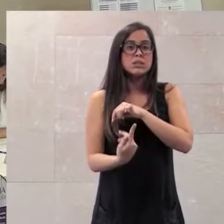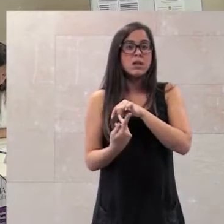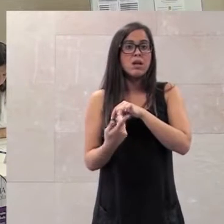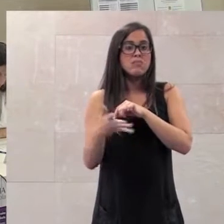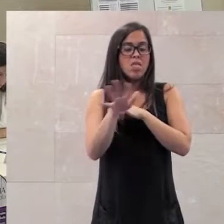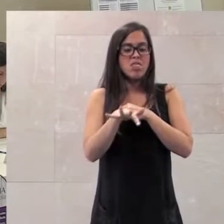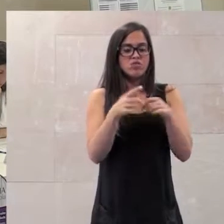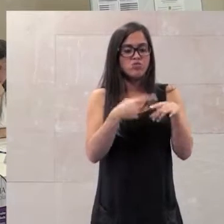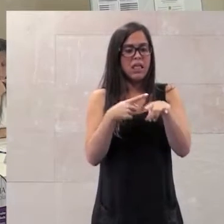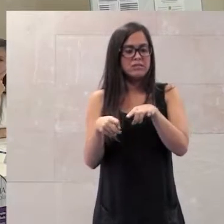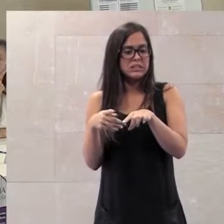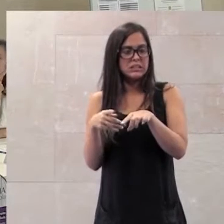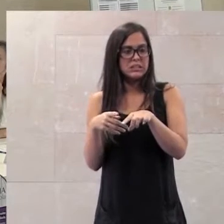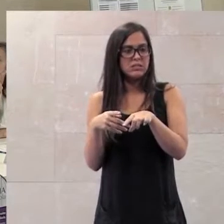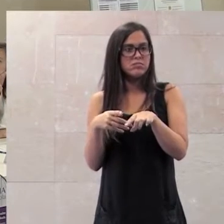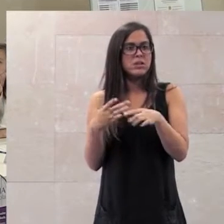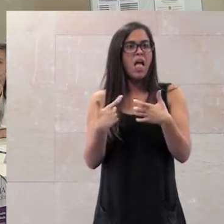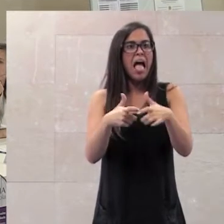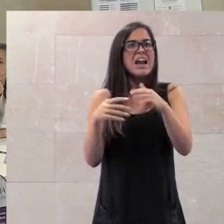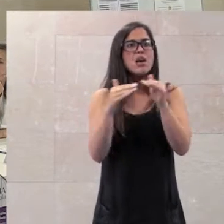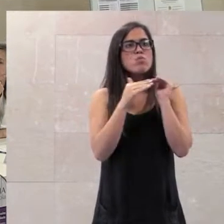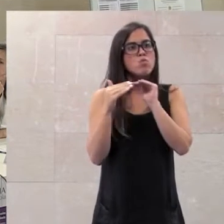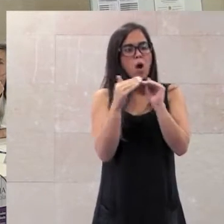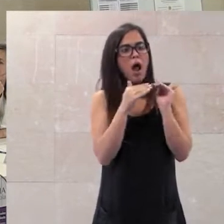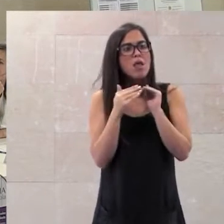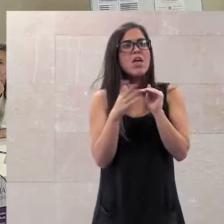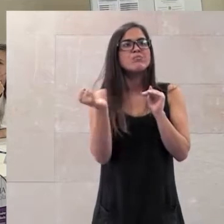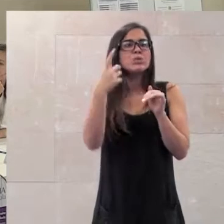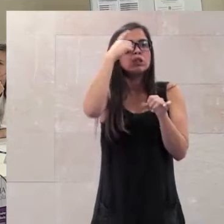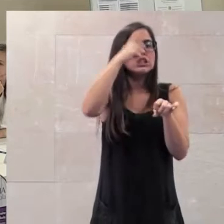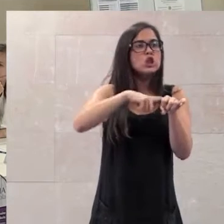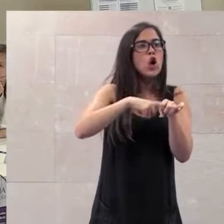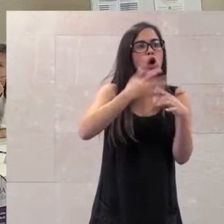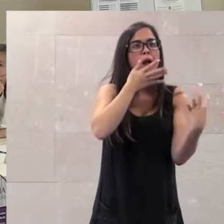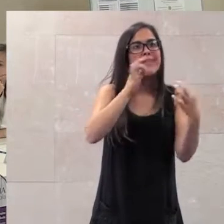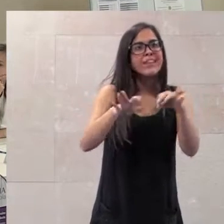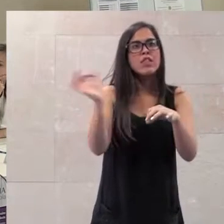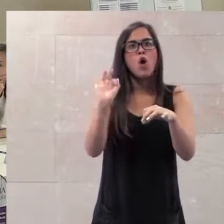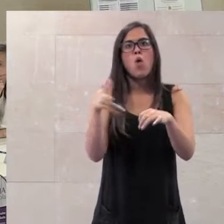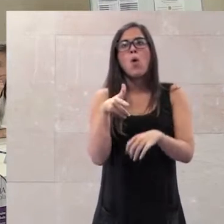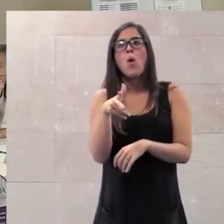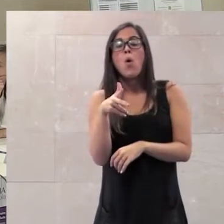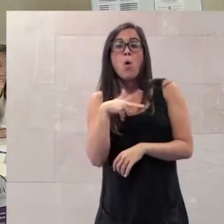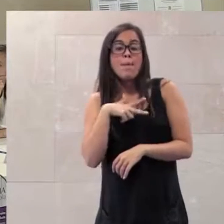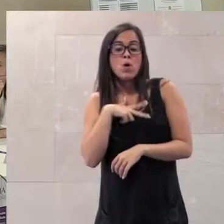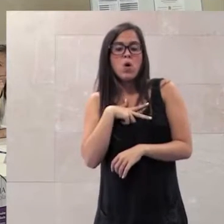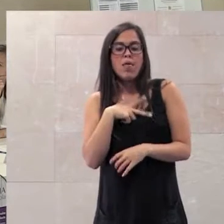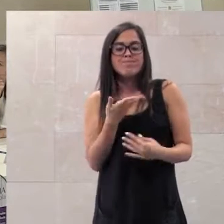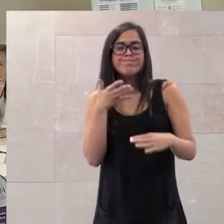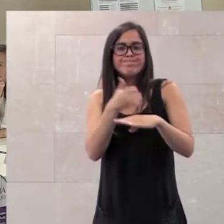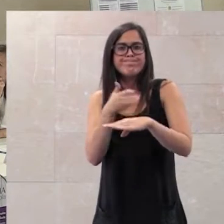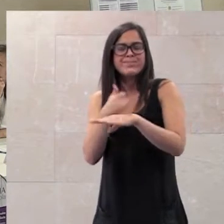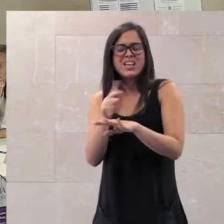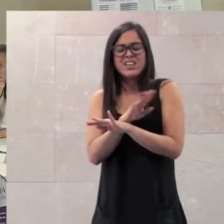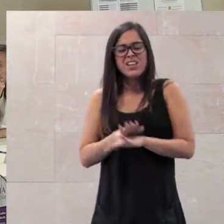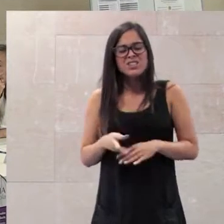les correspondían, incluso por los propios servicios del área de igualdad, ¿no? Como pues una atención psicológica puntual o de una abogada, pero demostraban una frustración